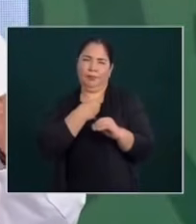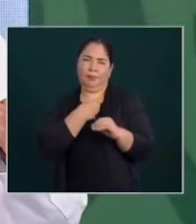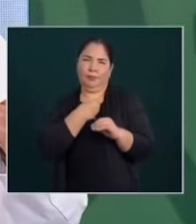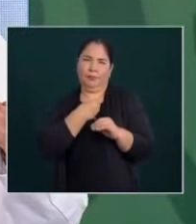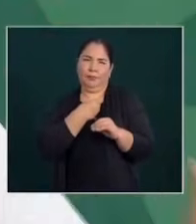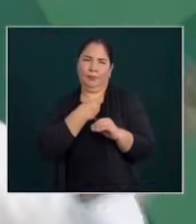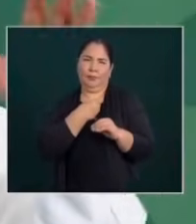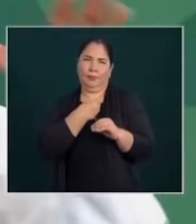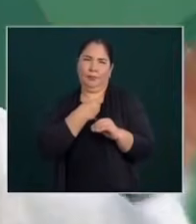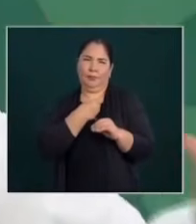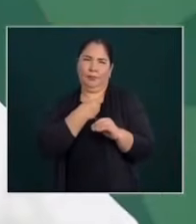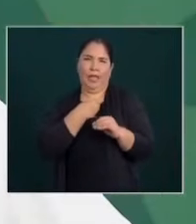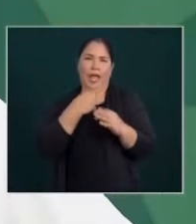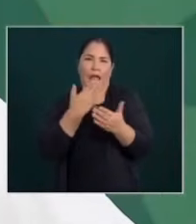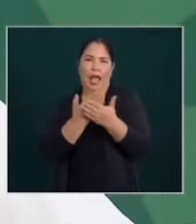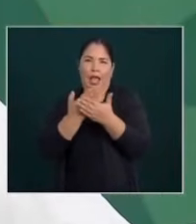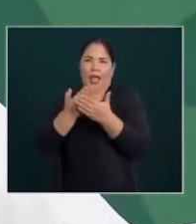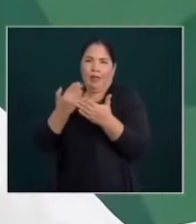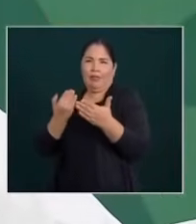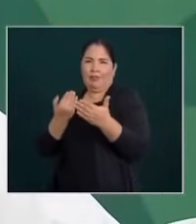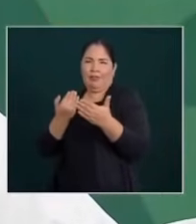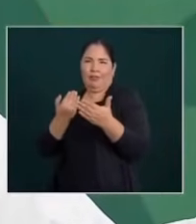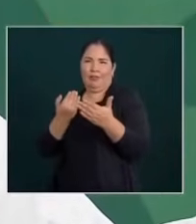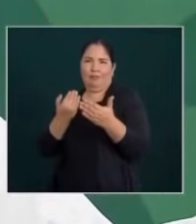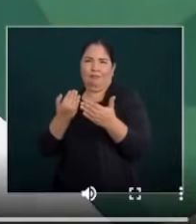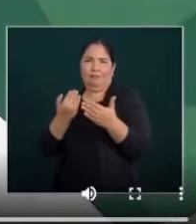electoral antes de